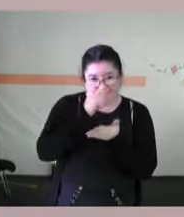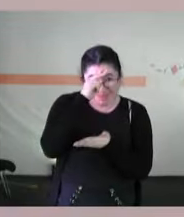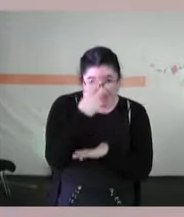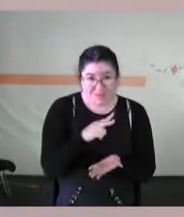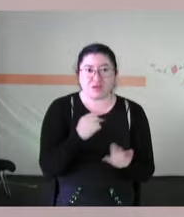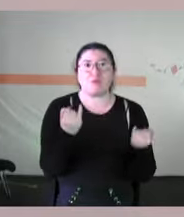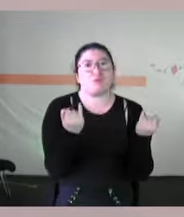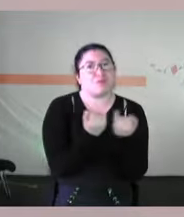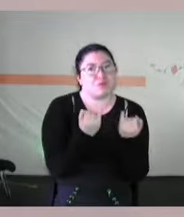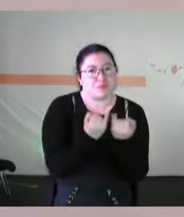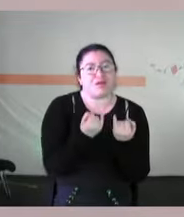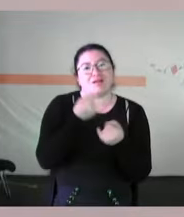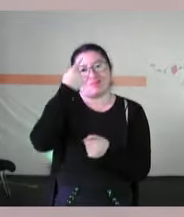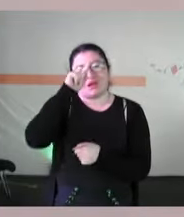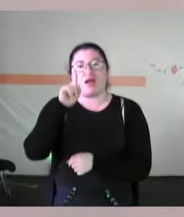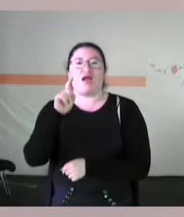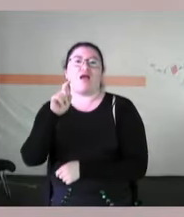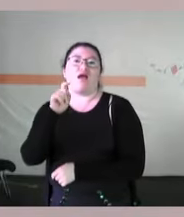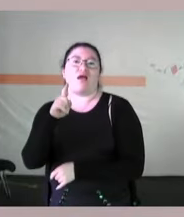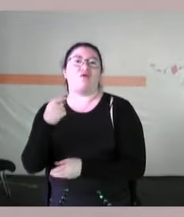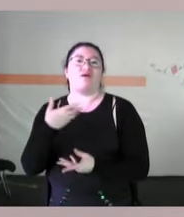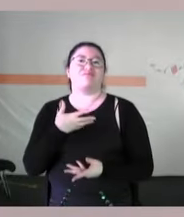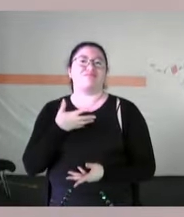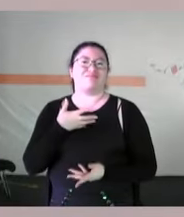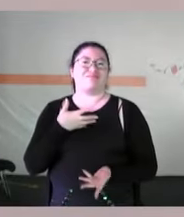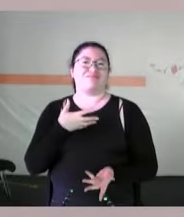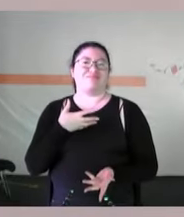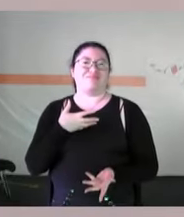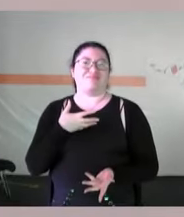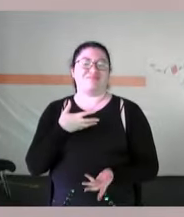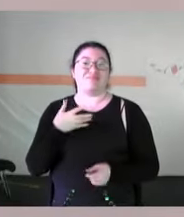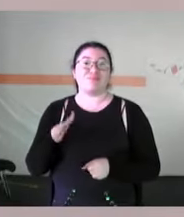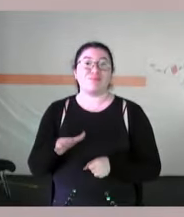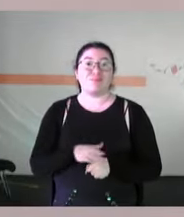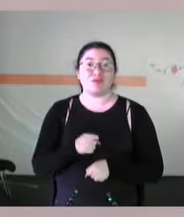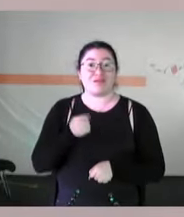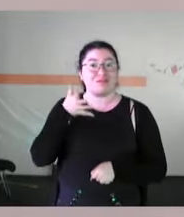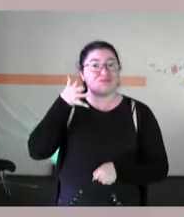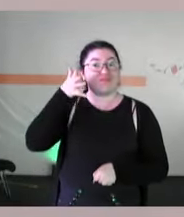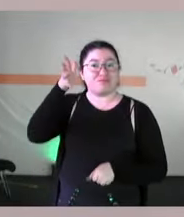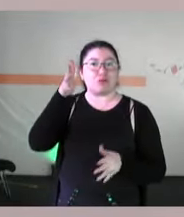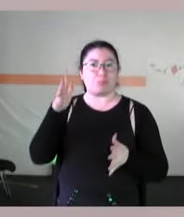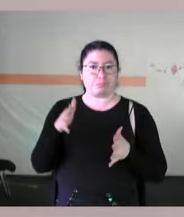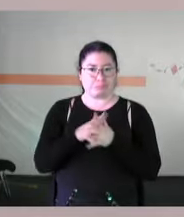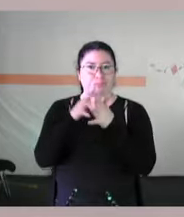agua cuando empiece la guerra. Porque esa guerra va a existir.